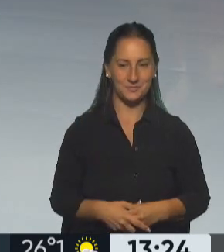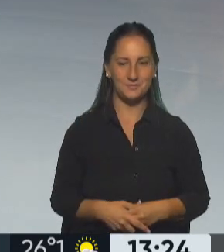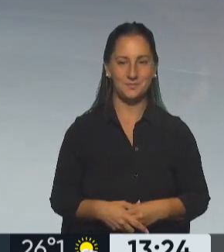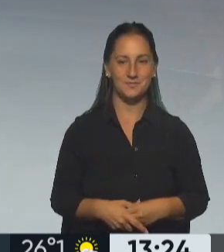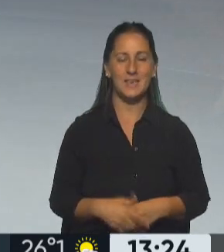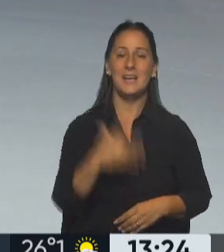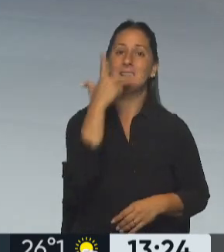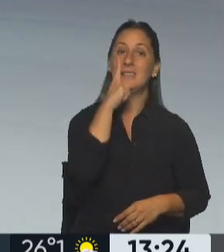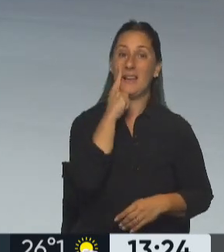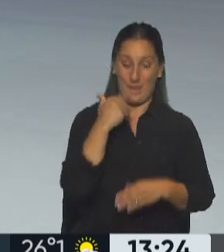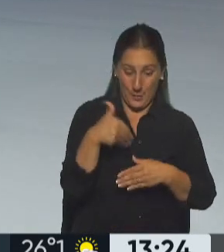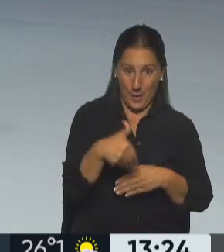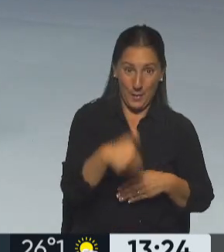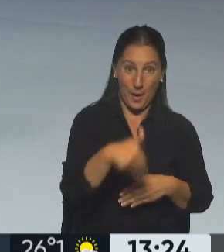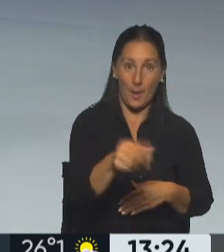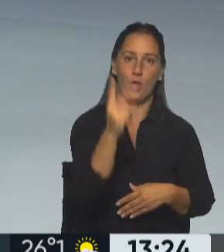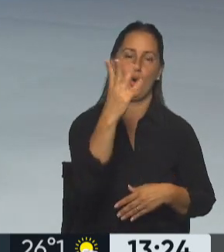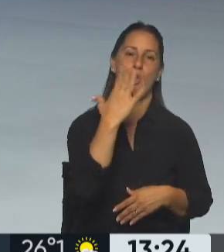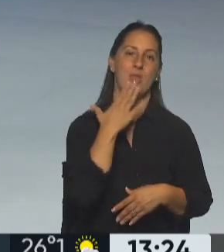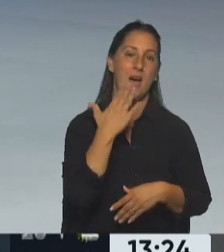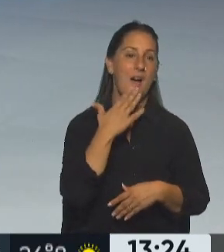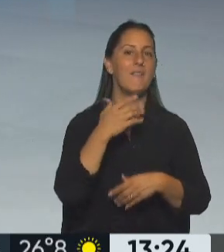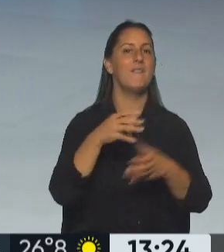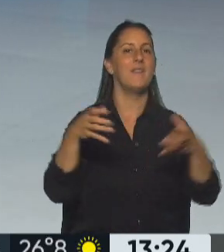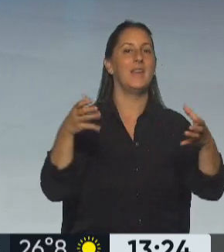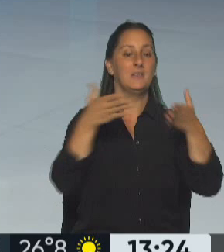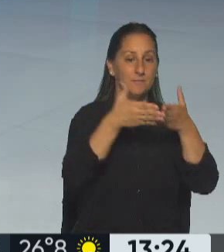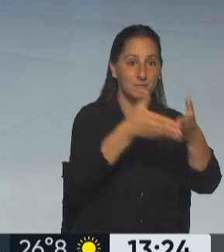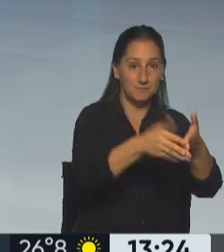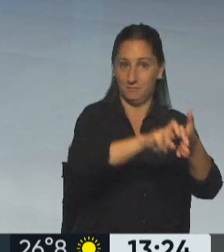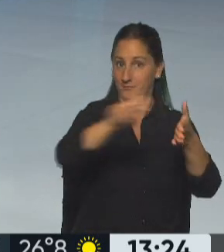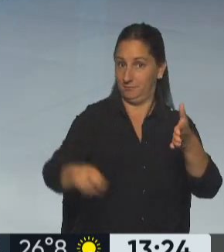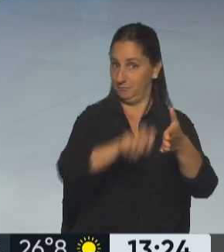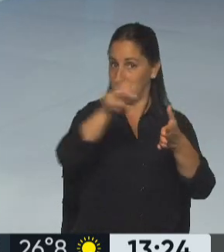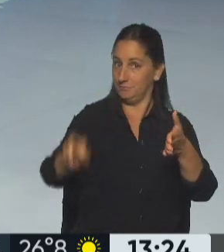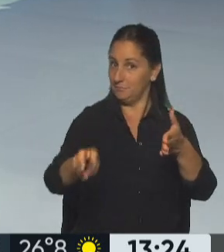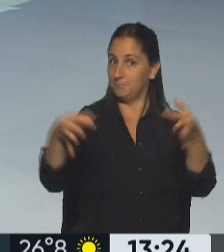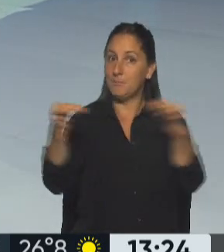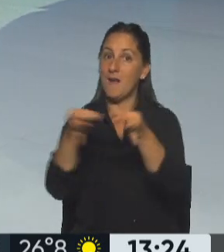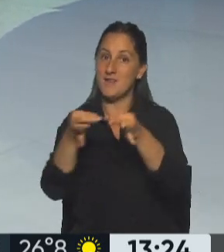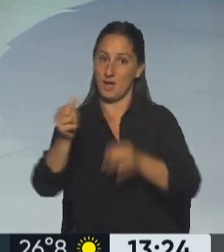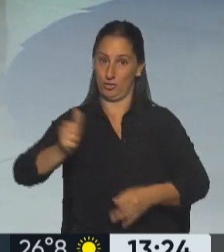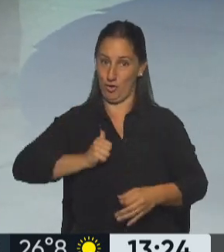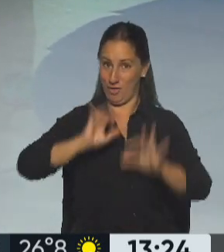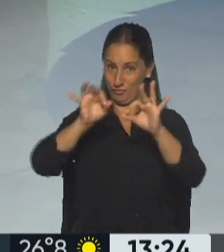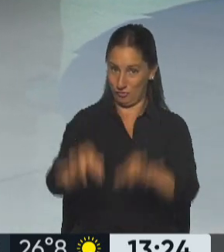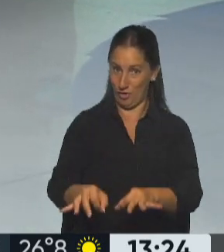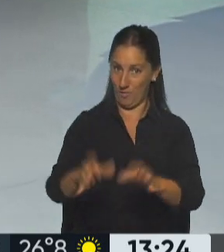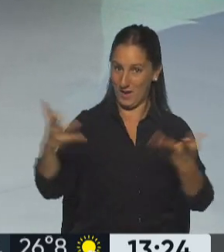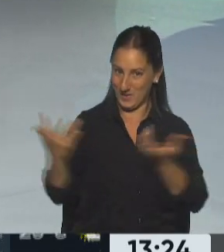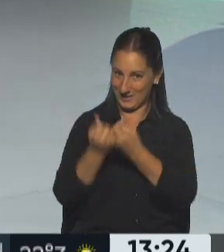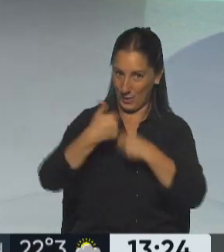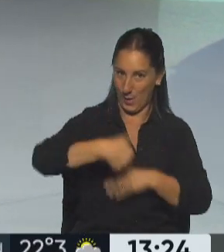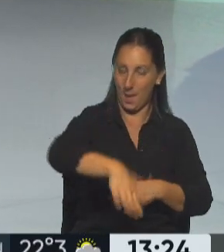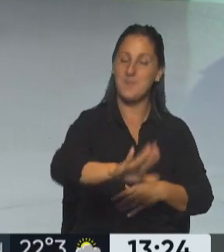Y estamos a 3 días del 2 de abril, la fecha en que recordamos el desembarco de las tropas argentinas en las Islas Malvinas y, claro, también la guerra en el